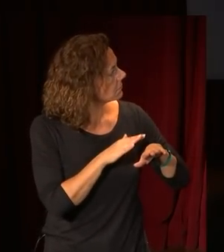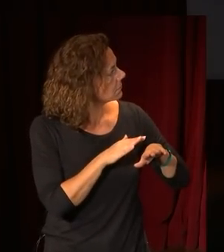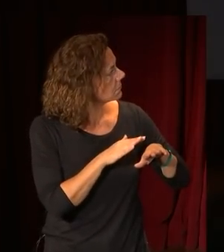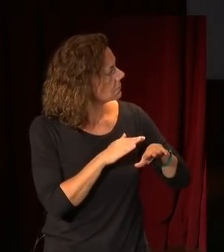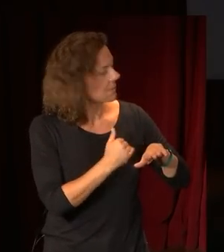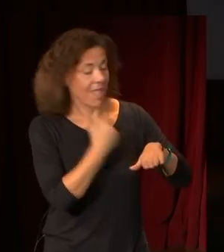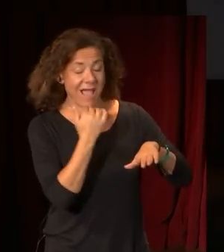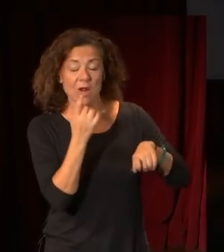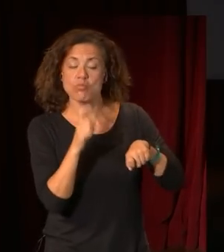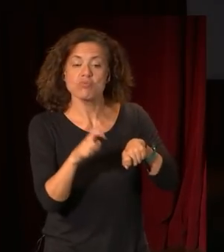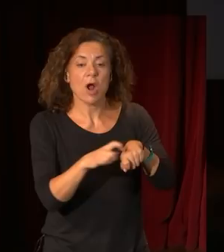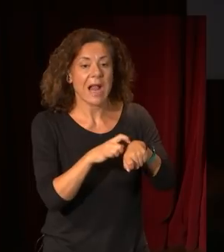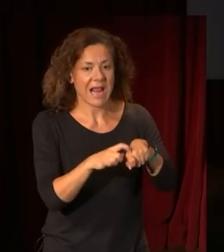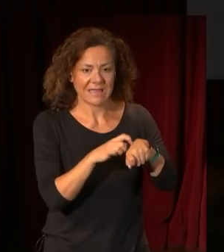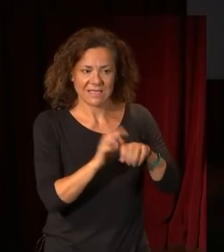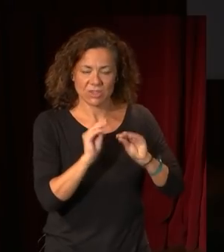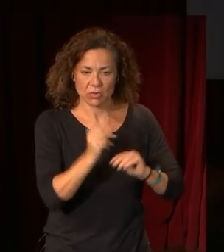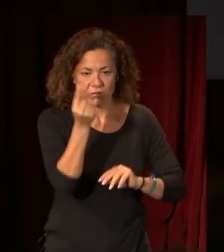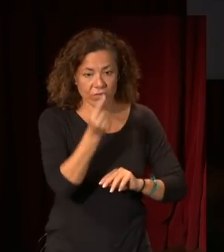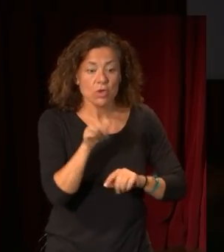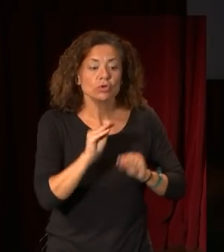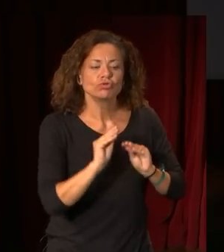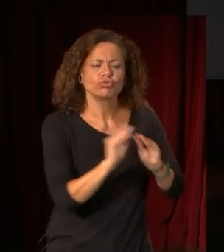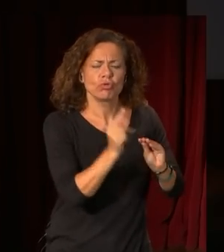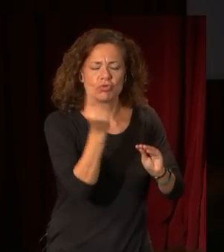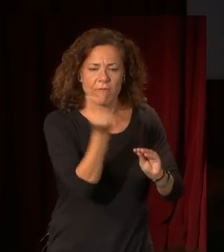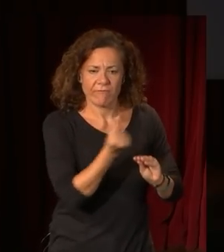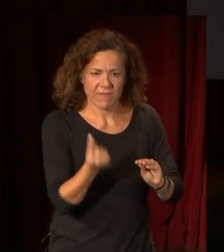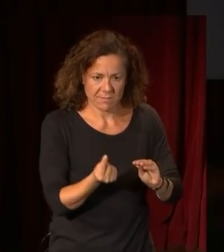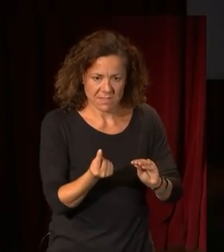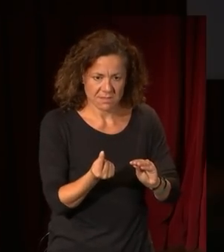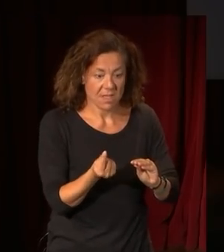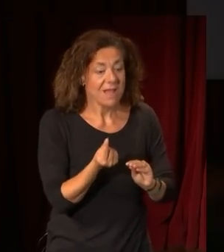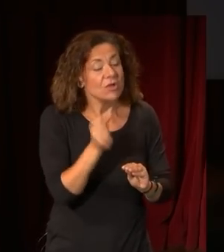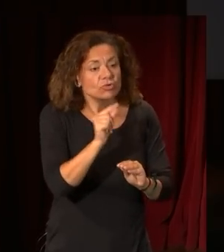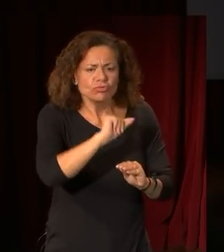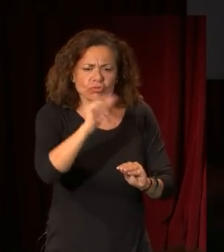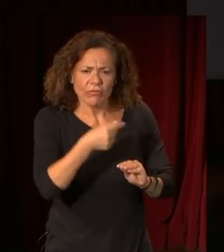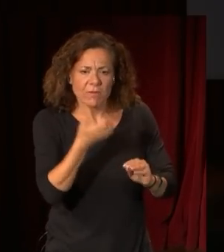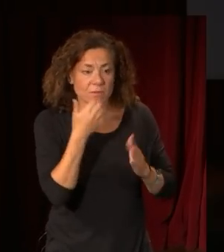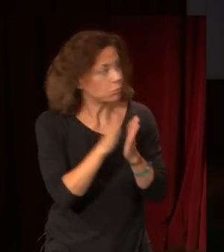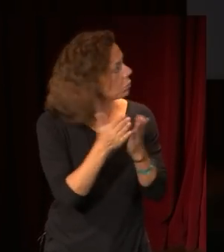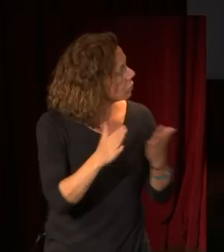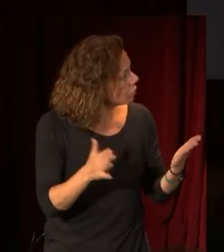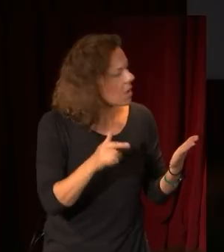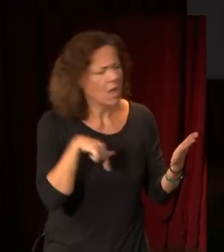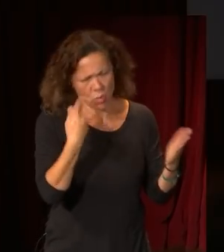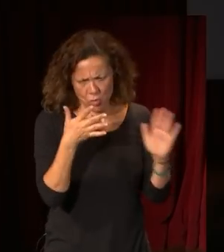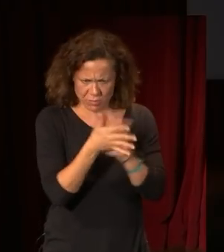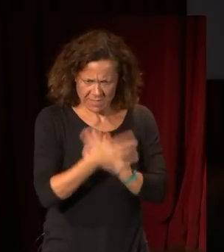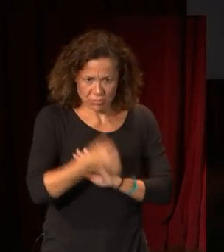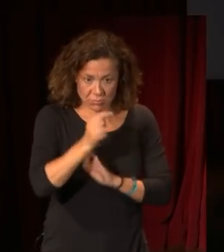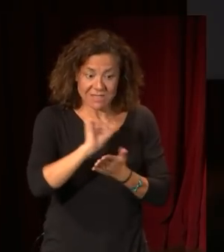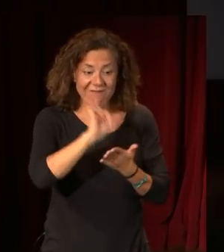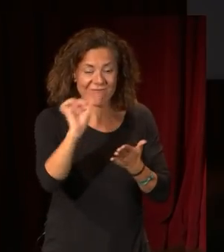característico de la obra de bermejo sus firmas las firmas de algunas de sus obras como el tríptico de aquí y como veremos luego en el